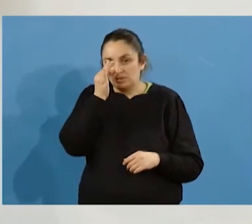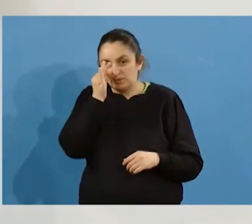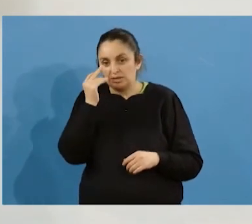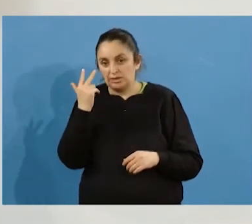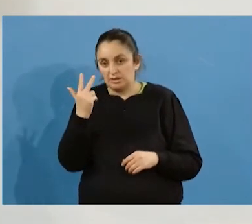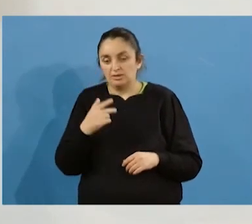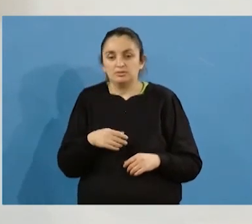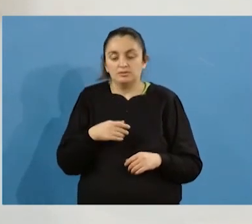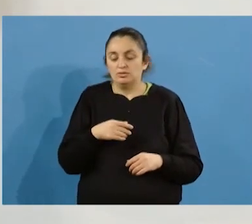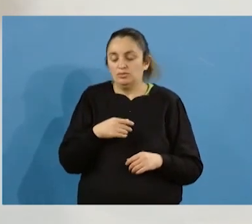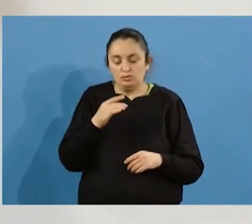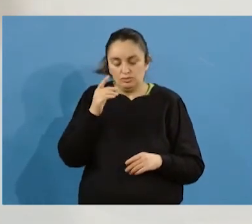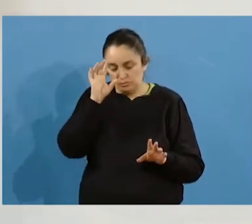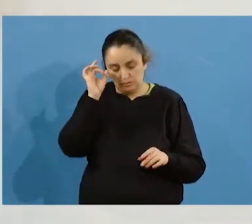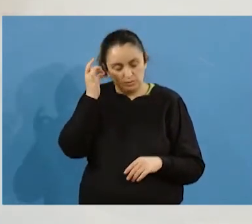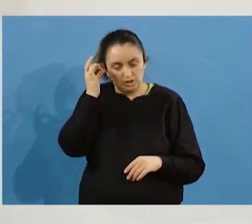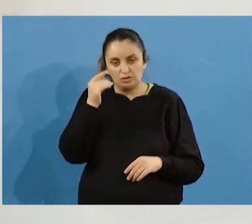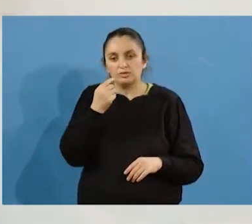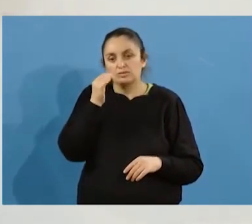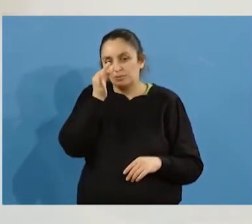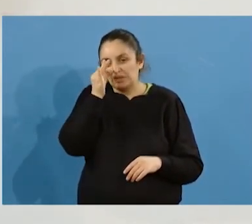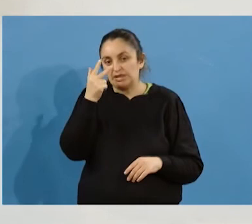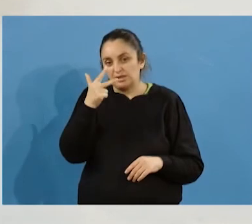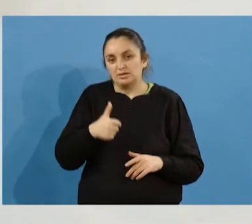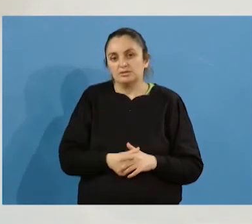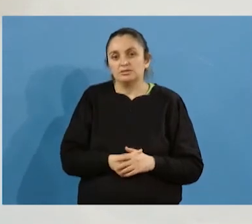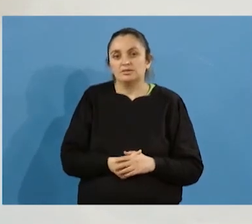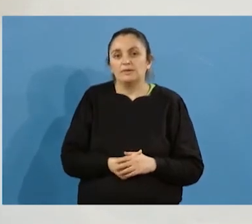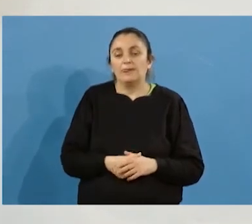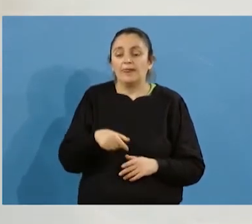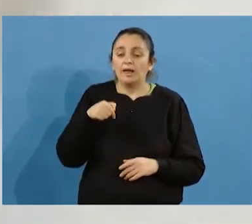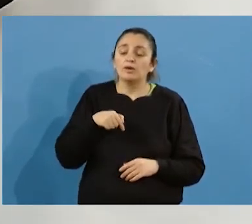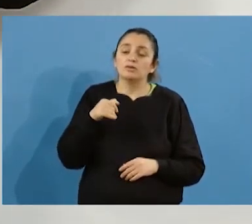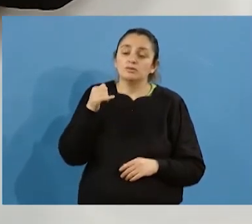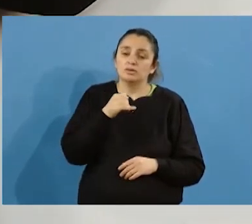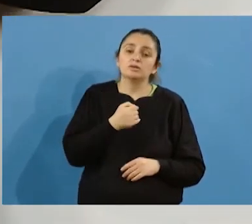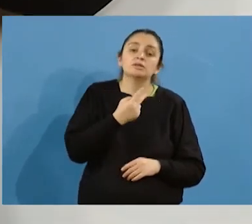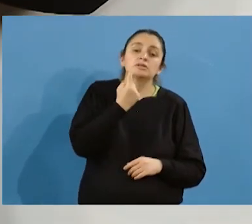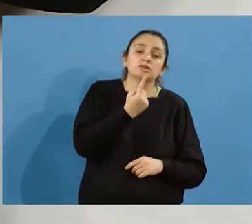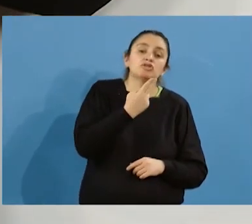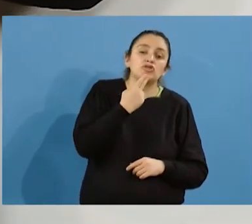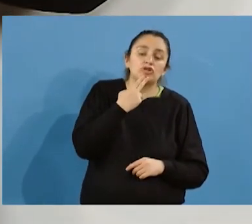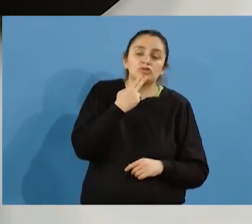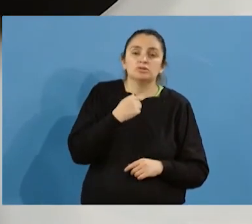123 no 23 y ahora que tengo que hacer bueno restar 111